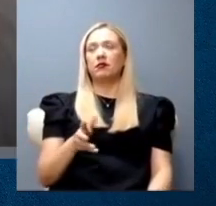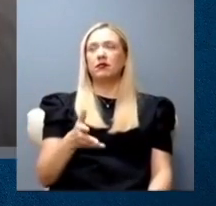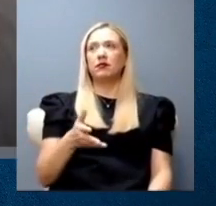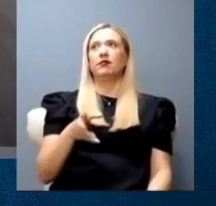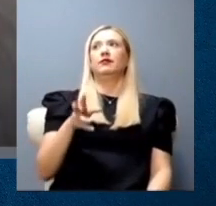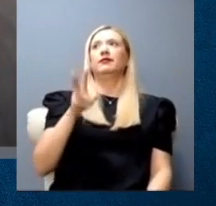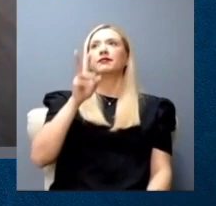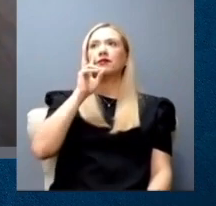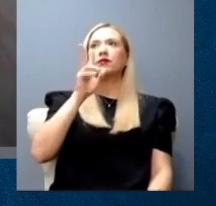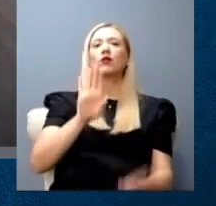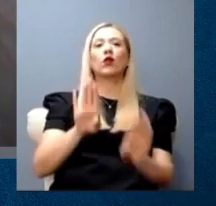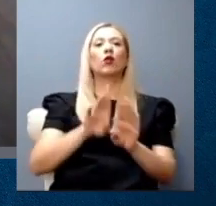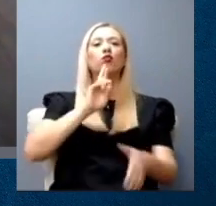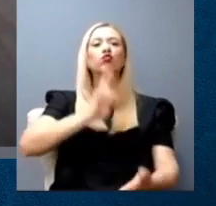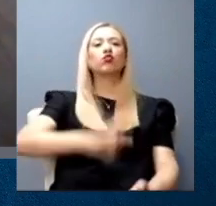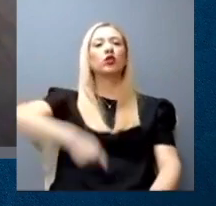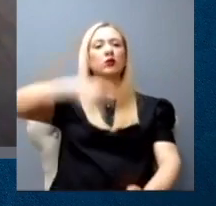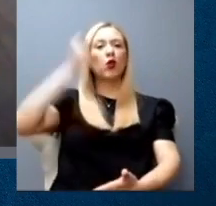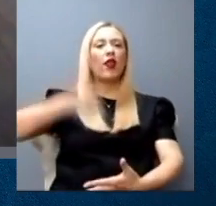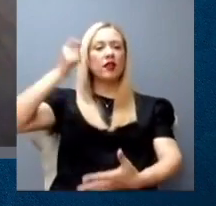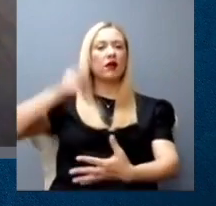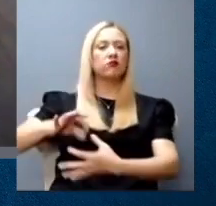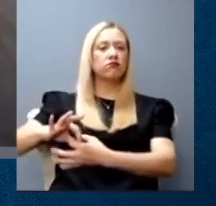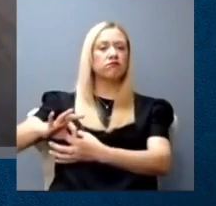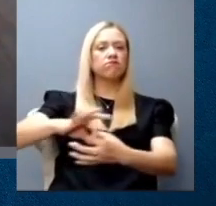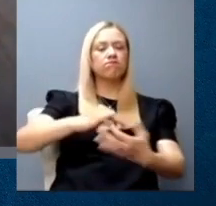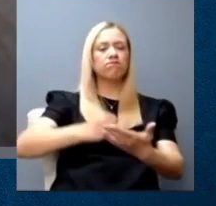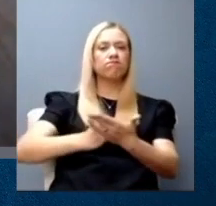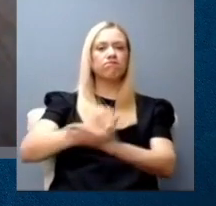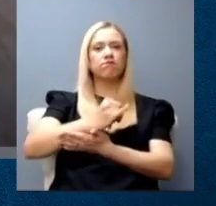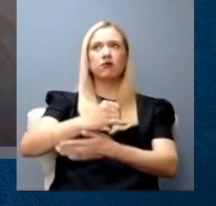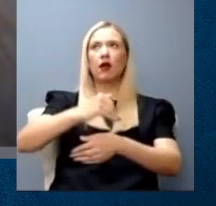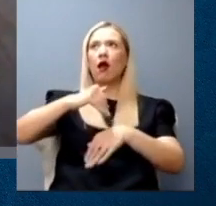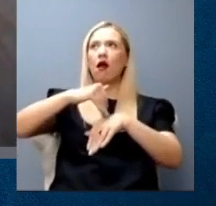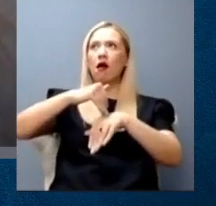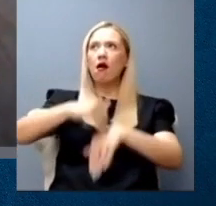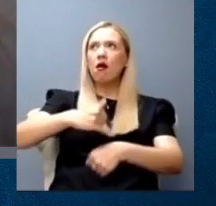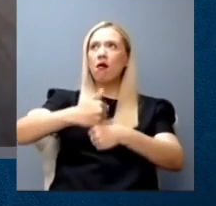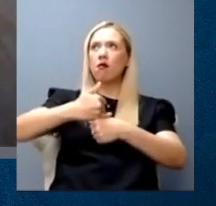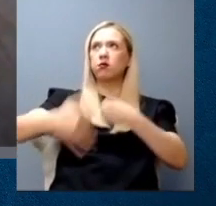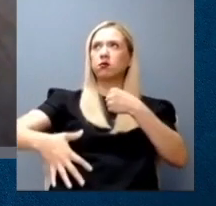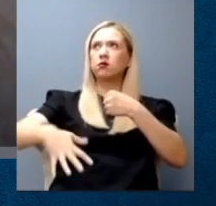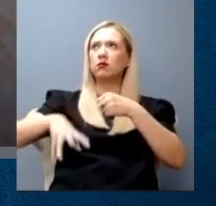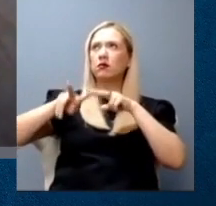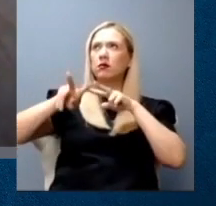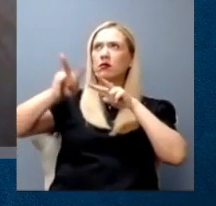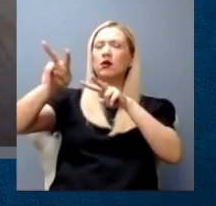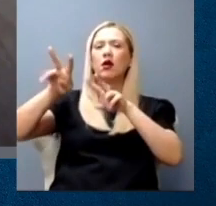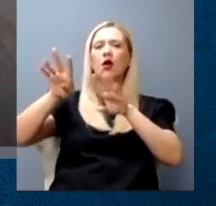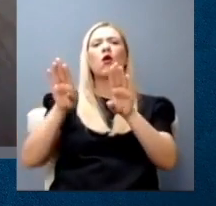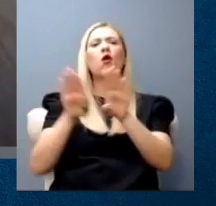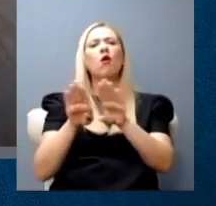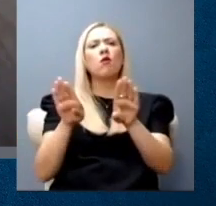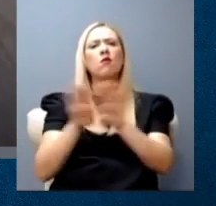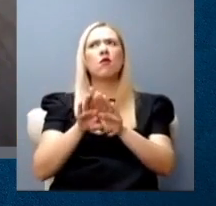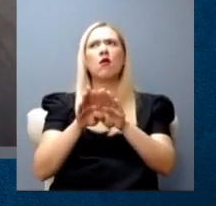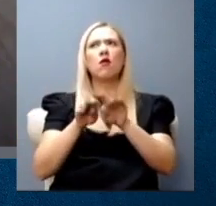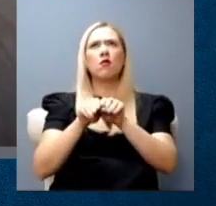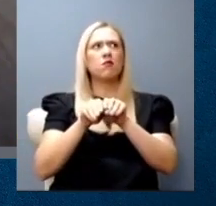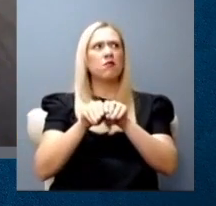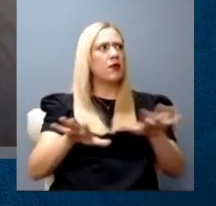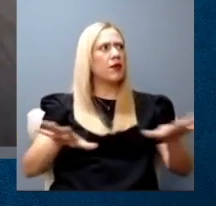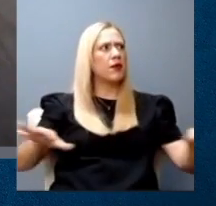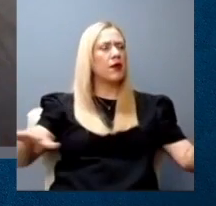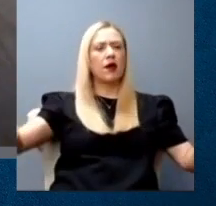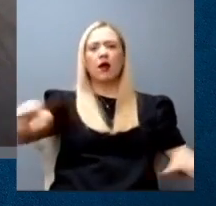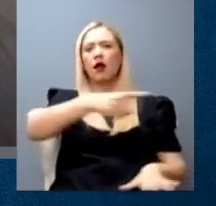si la jurisprudencia emitida por el sistema interamericano, cuál es su impacto en las